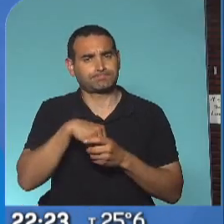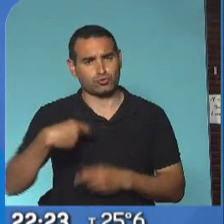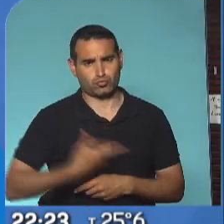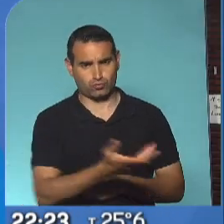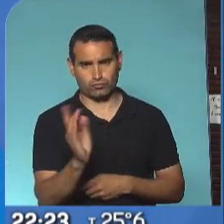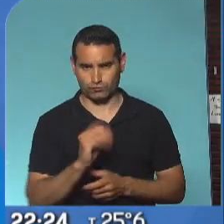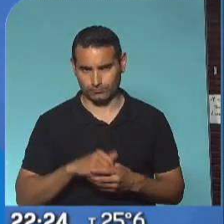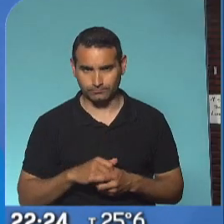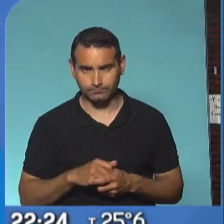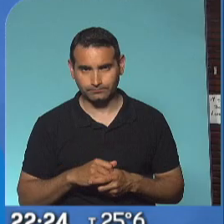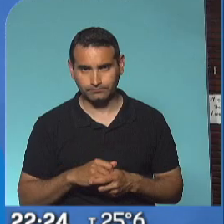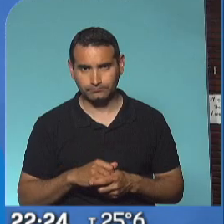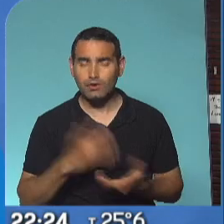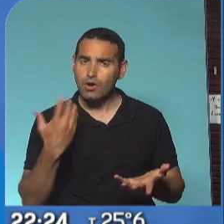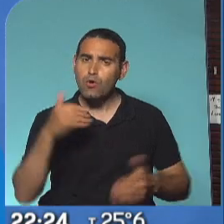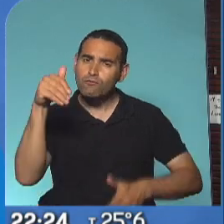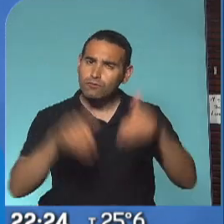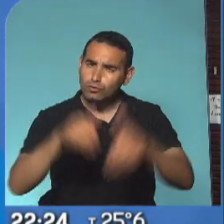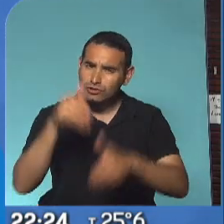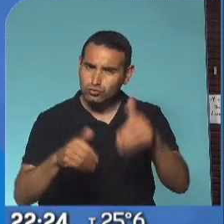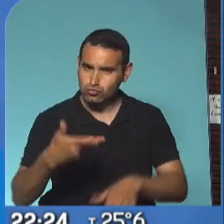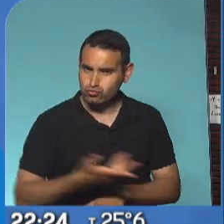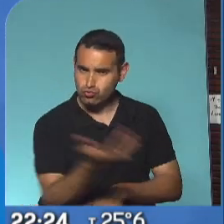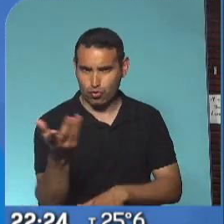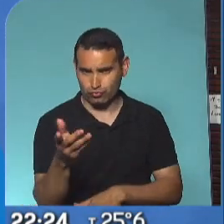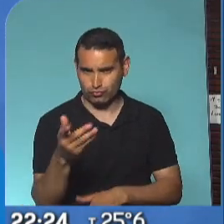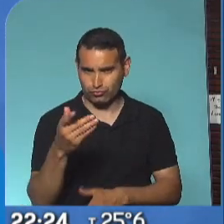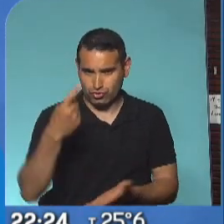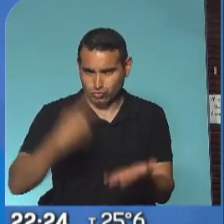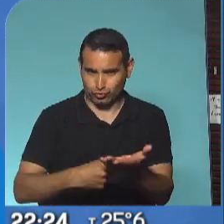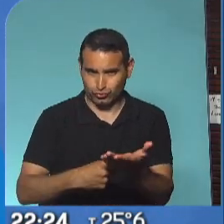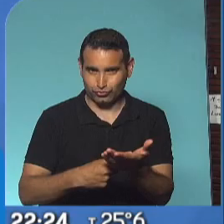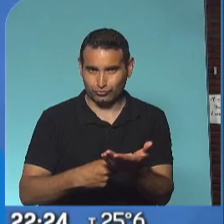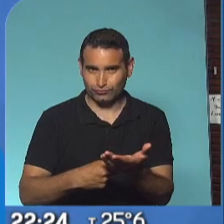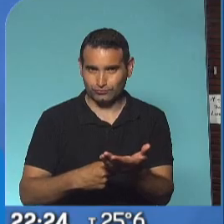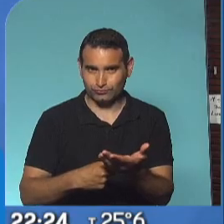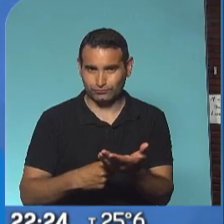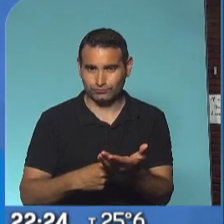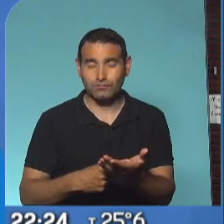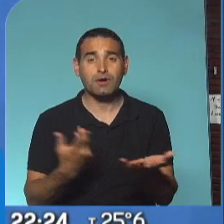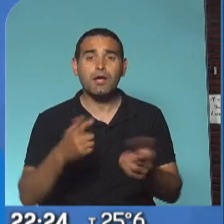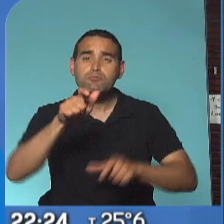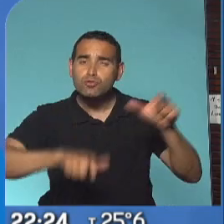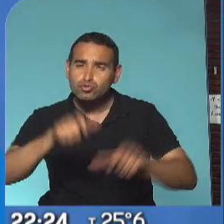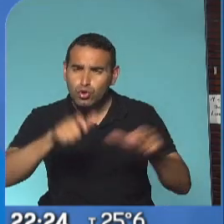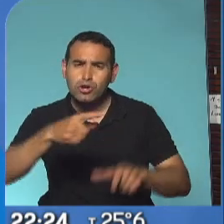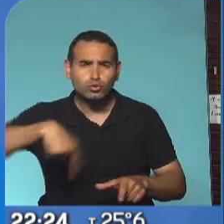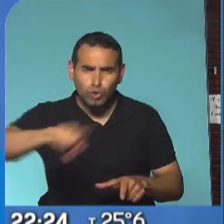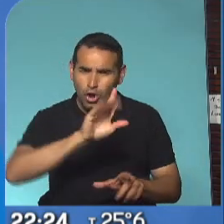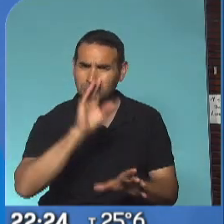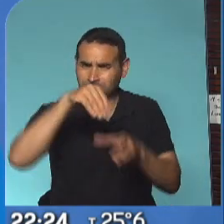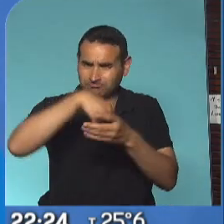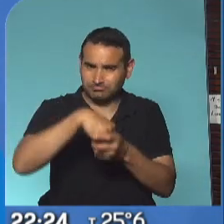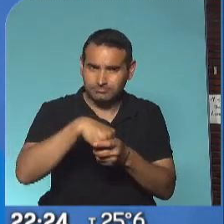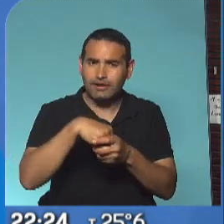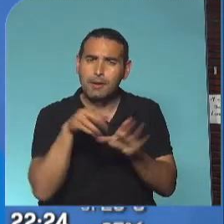ciudadana, con un plebiscito ratificatorio para que los ciudadanos participen no solamente en